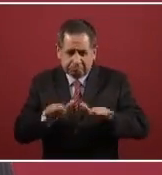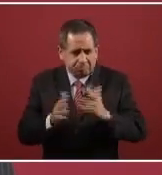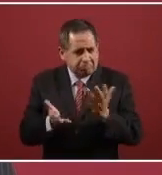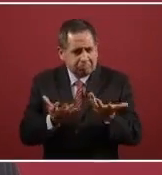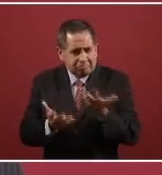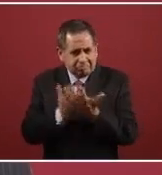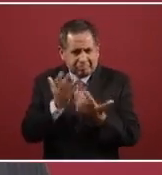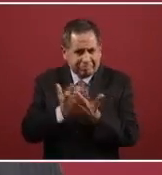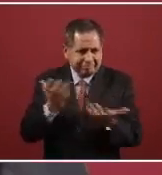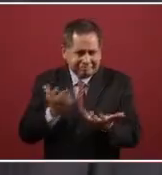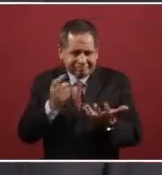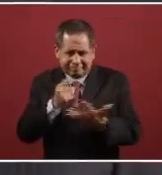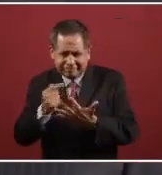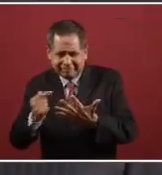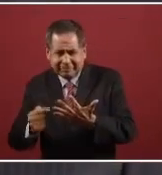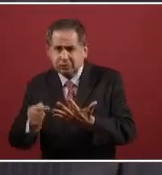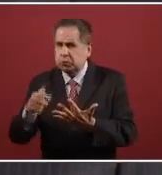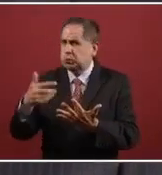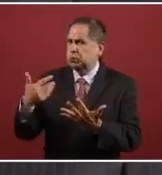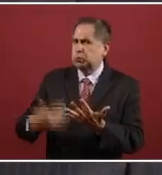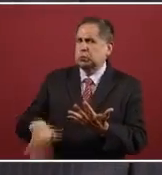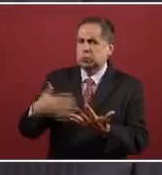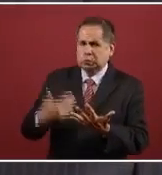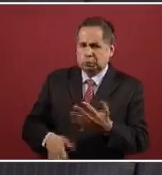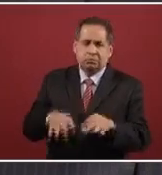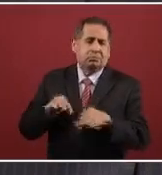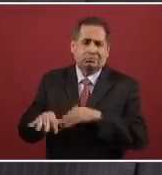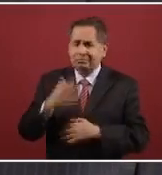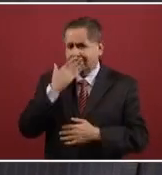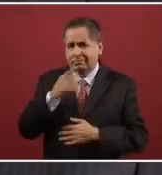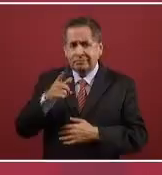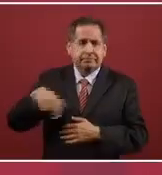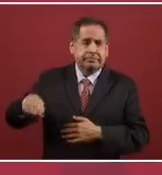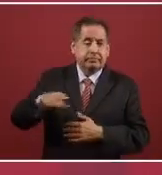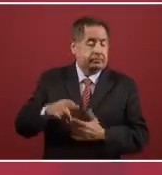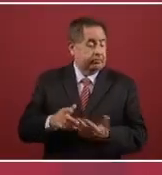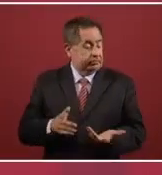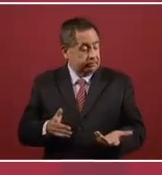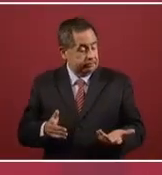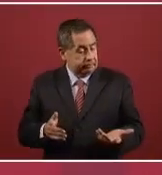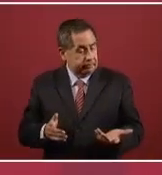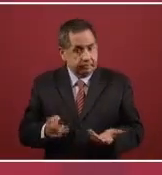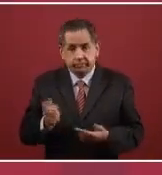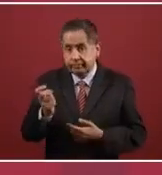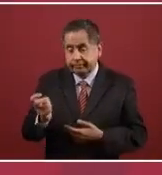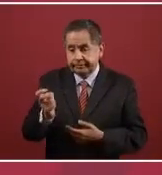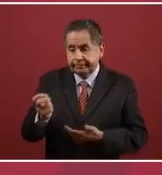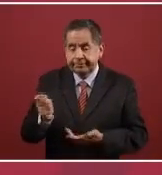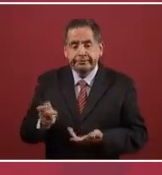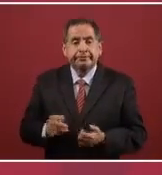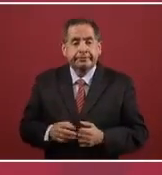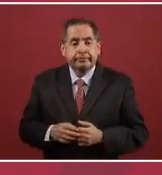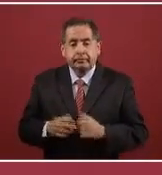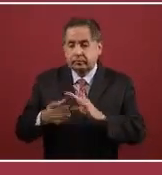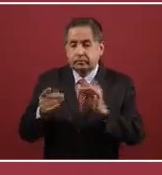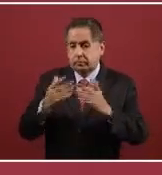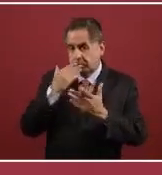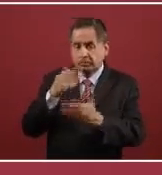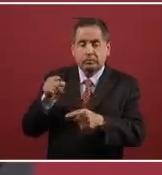con todo el trabajo que llevan a cabo. Entonces, esa parte va bien,